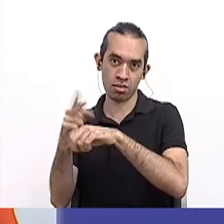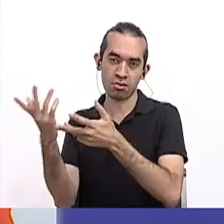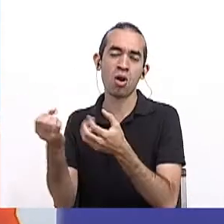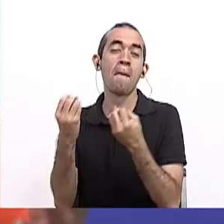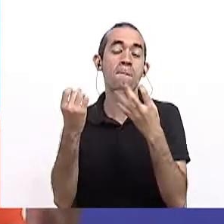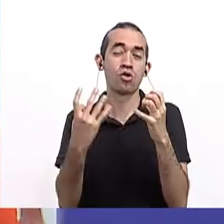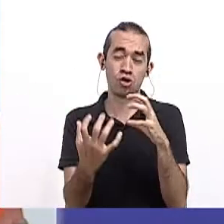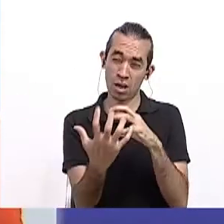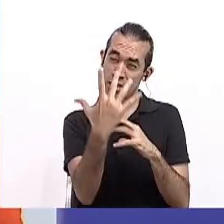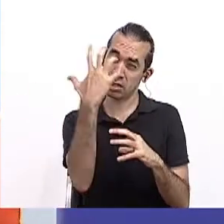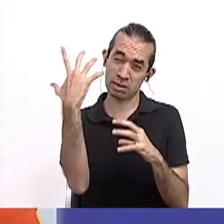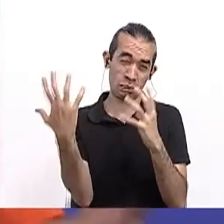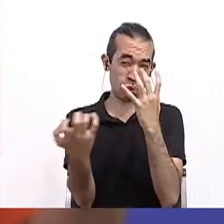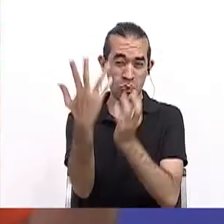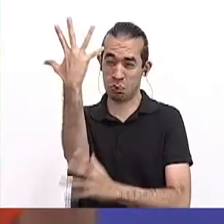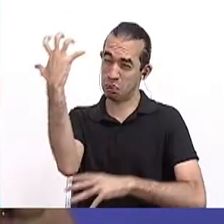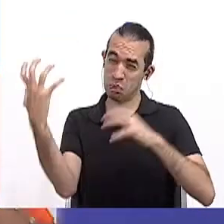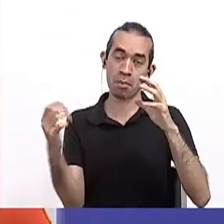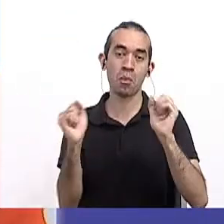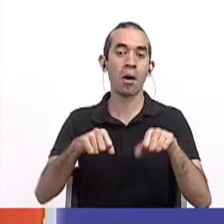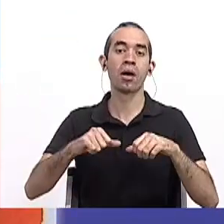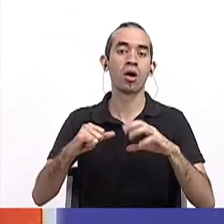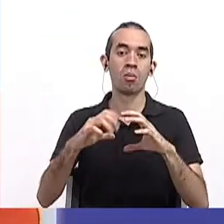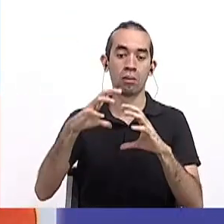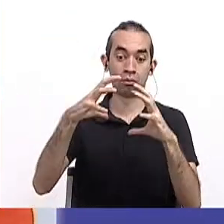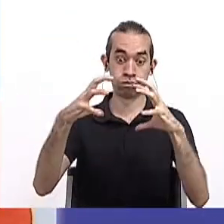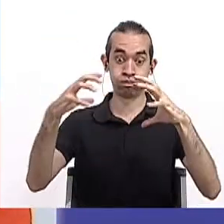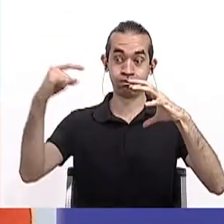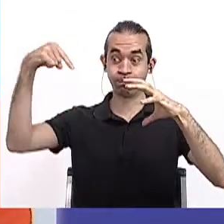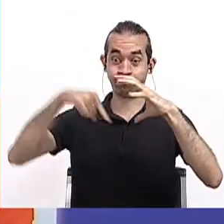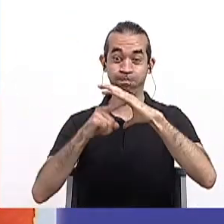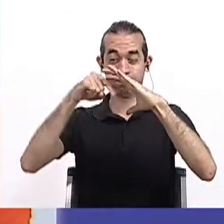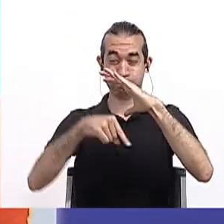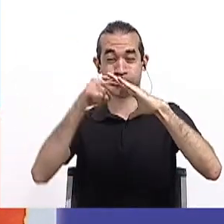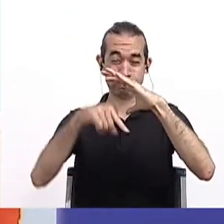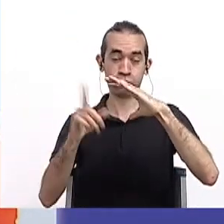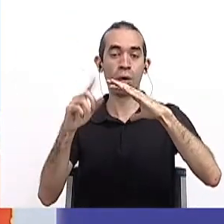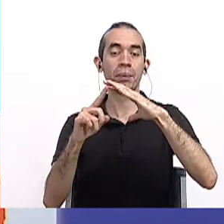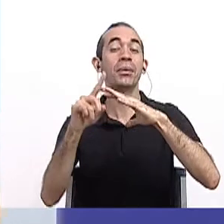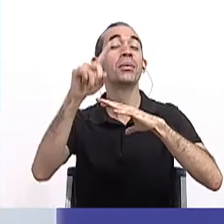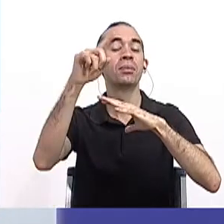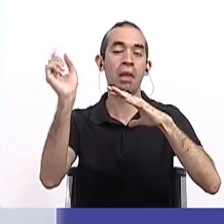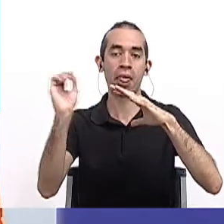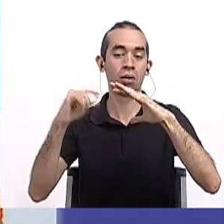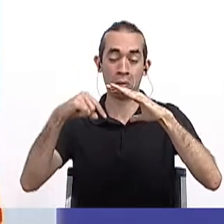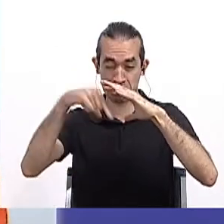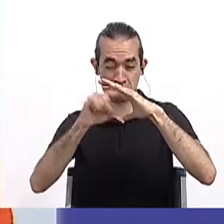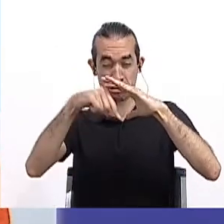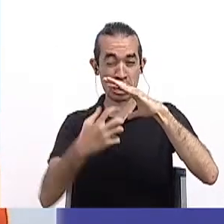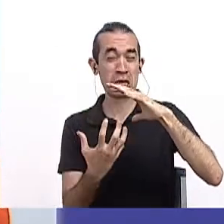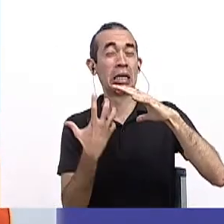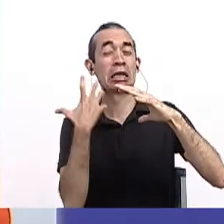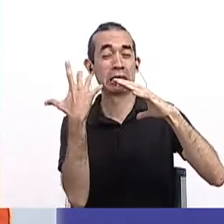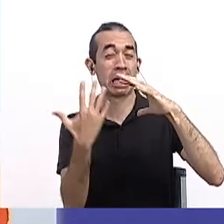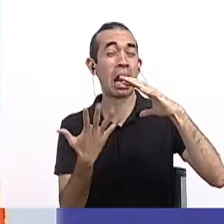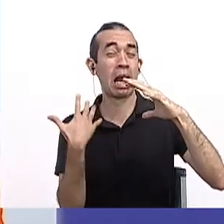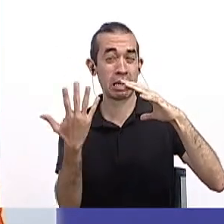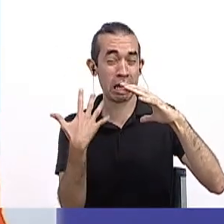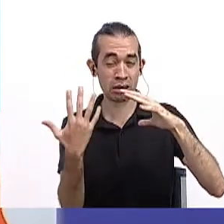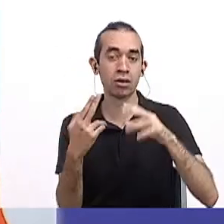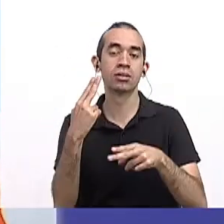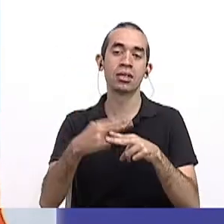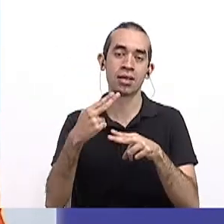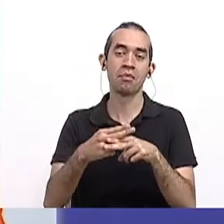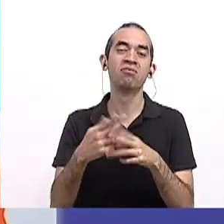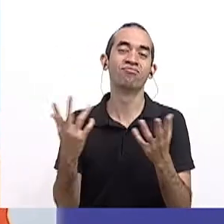esos gases pueden crear un sobrecalentamiento del planeta y ahí es donde entramos al calentamiento